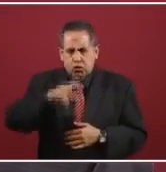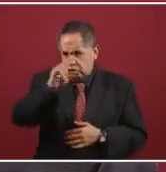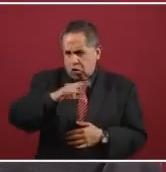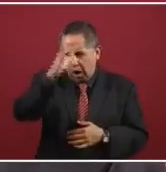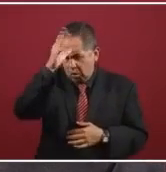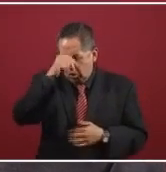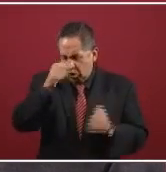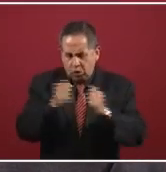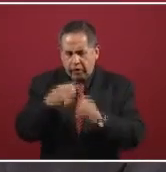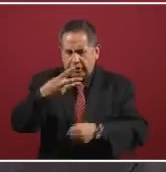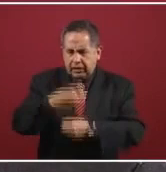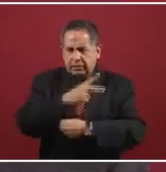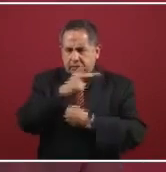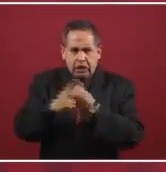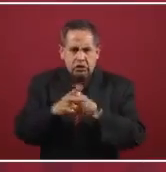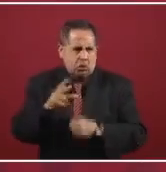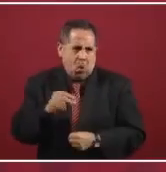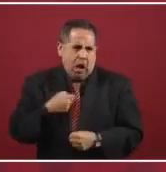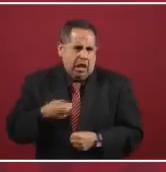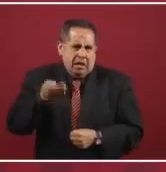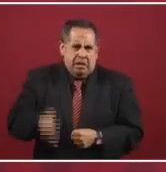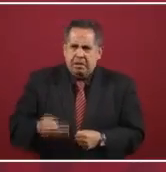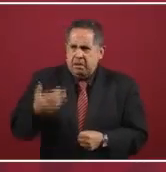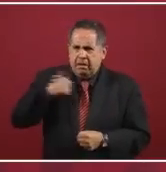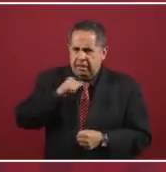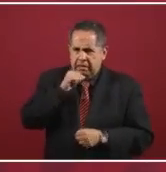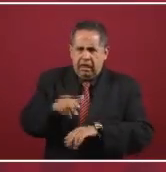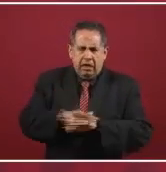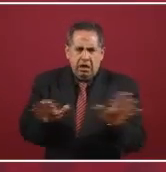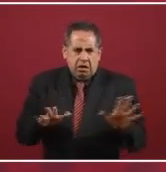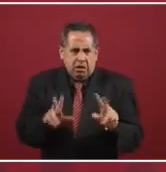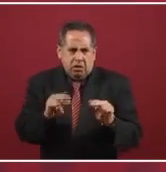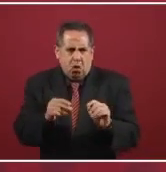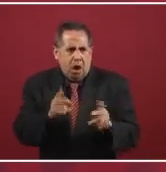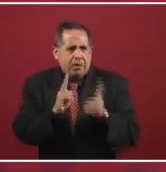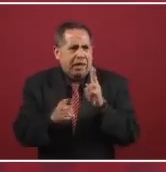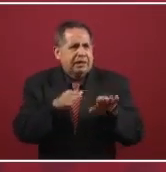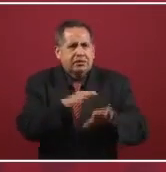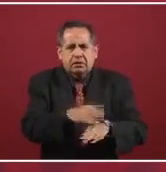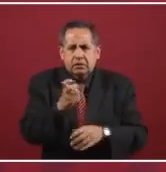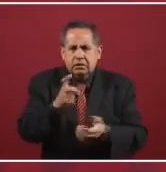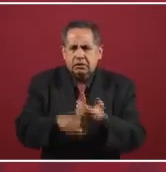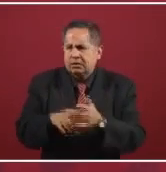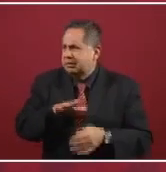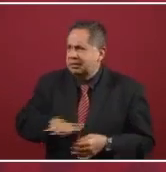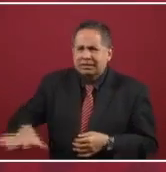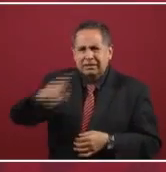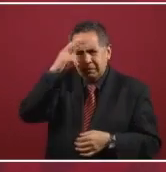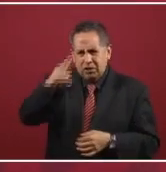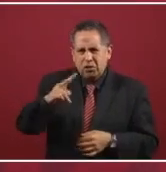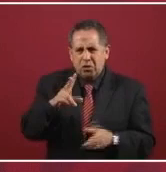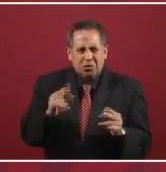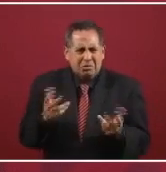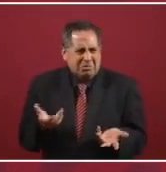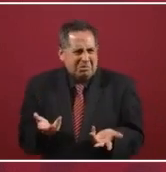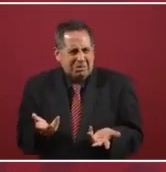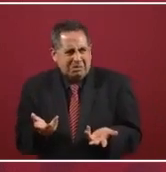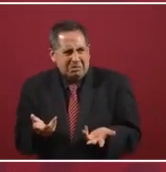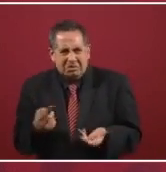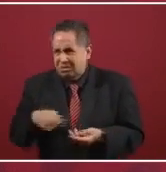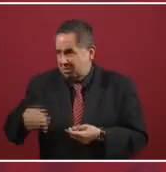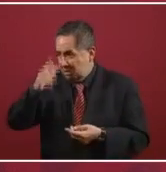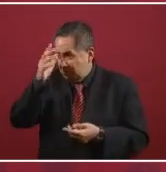no hemos admitido hacer negociaciones sobre eso porque no estamos de acuerdo. Y creo que es el consenso en México. O sea, no veo que nadie vaya a estar de